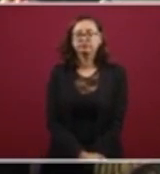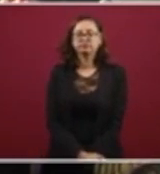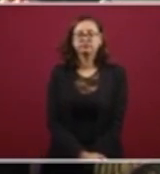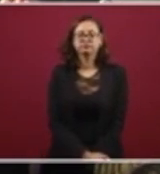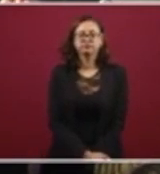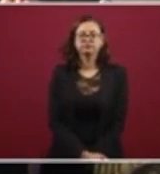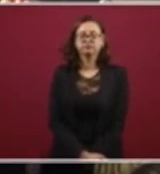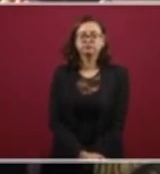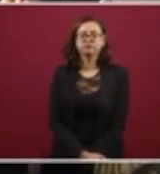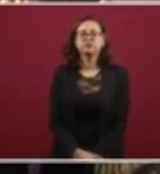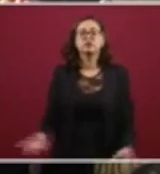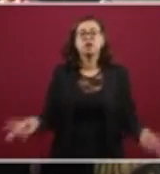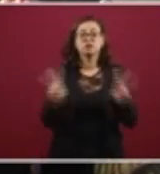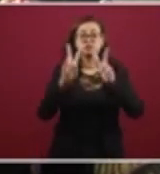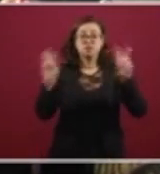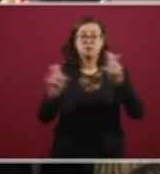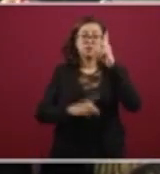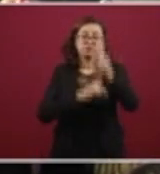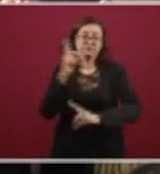sobre este tema